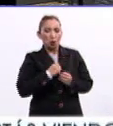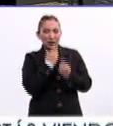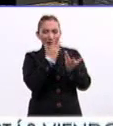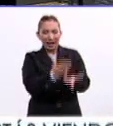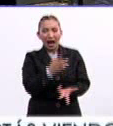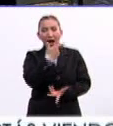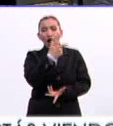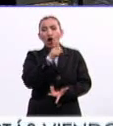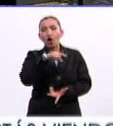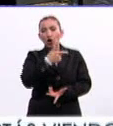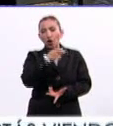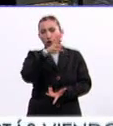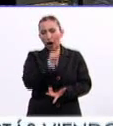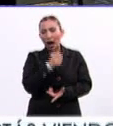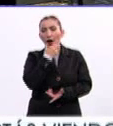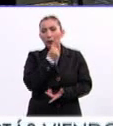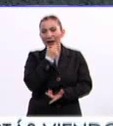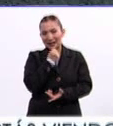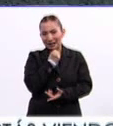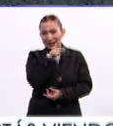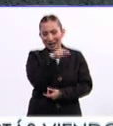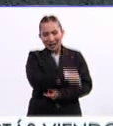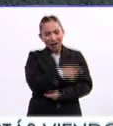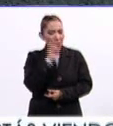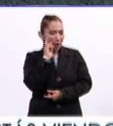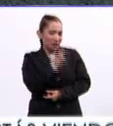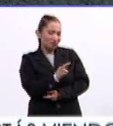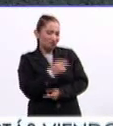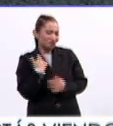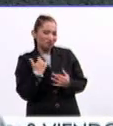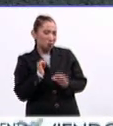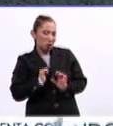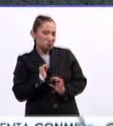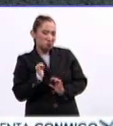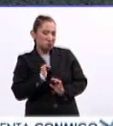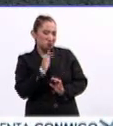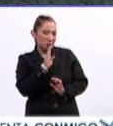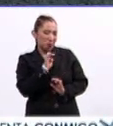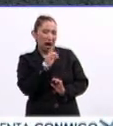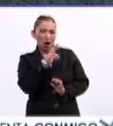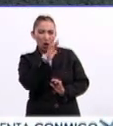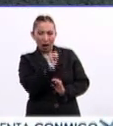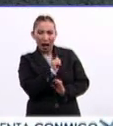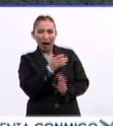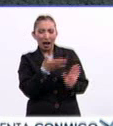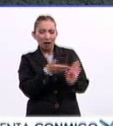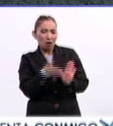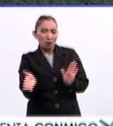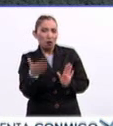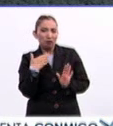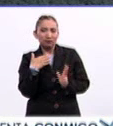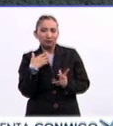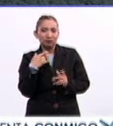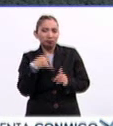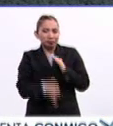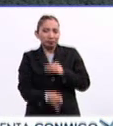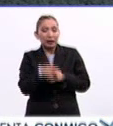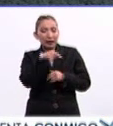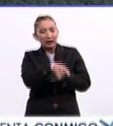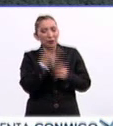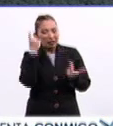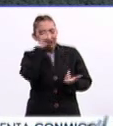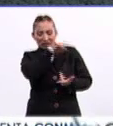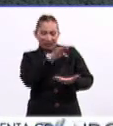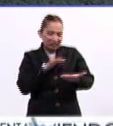podemos fácilmente tildar de barroca, ¿no?, por no entrar en Honduras, ¿no?, pues resultaba muy complicada